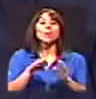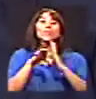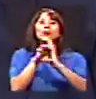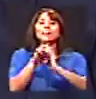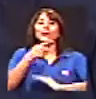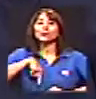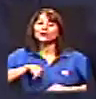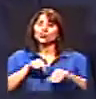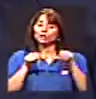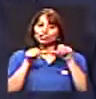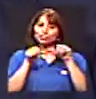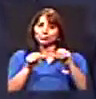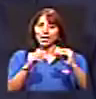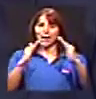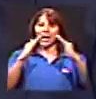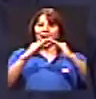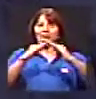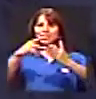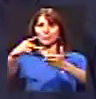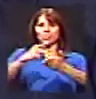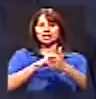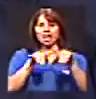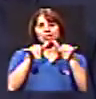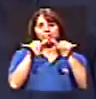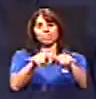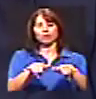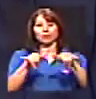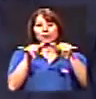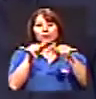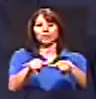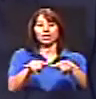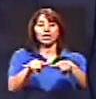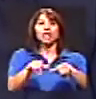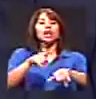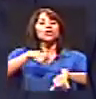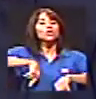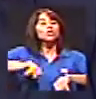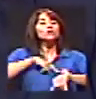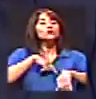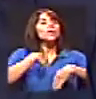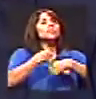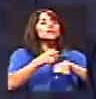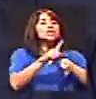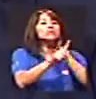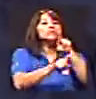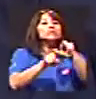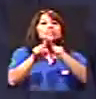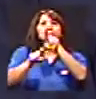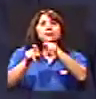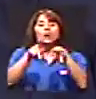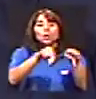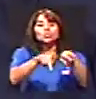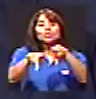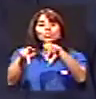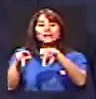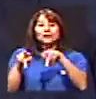casa provincial de manera permanente. Vamos a establecer una consulta ciudadana en nuestra casa provincial